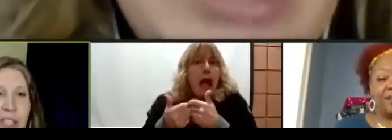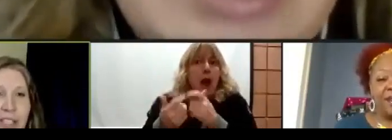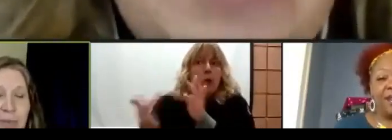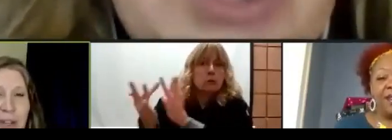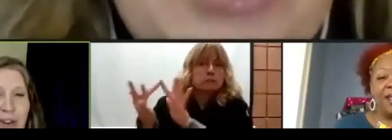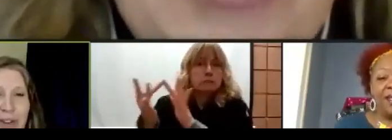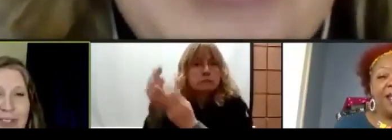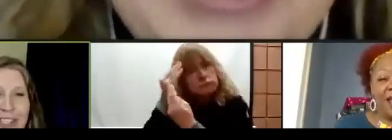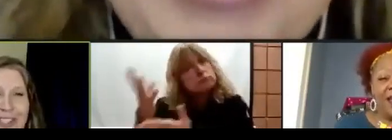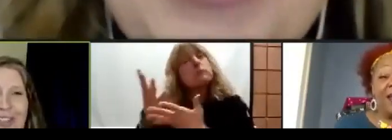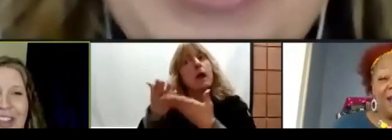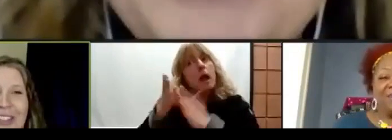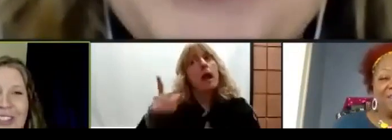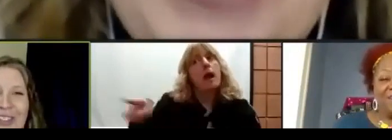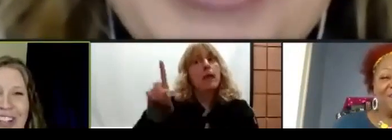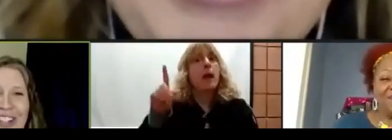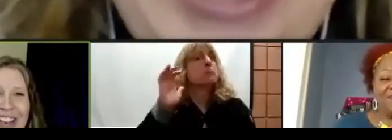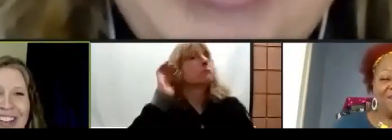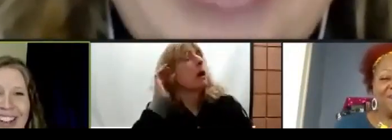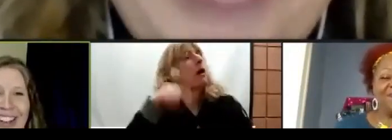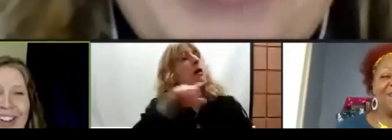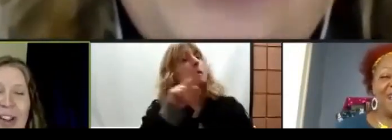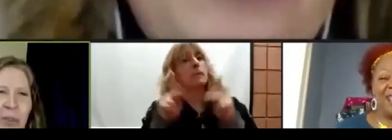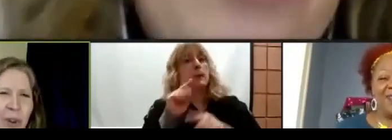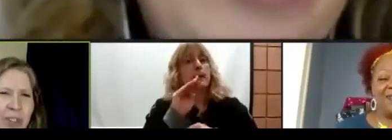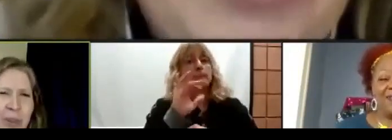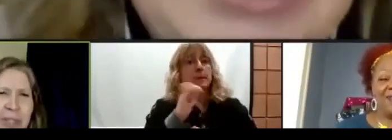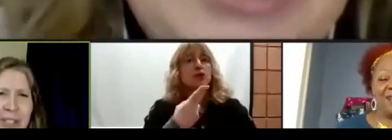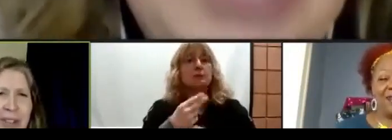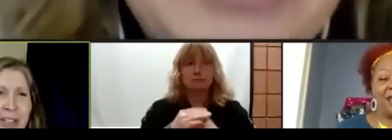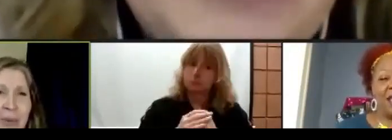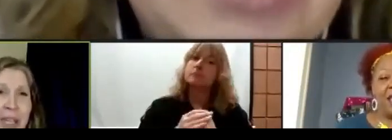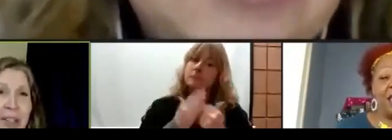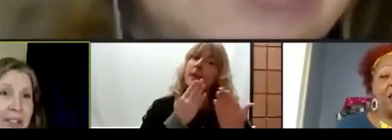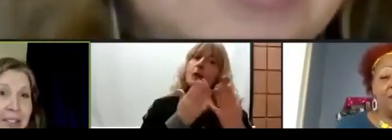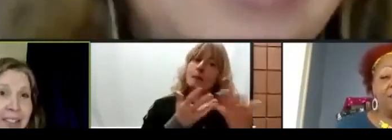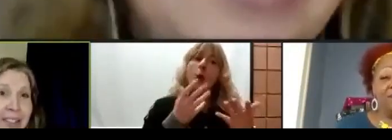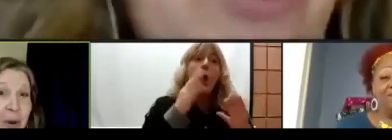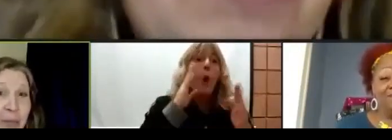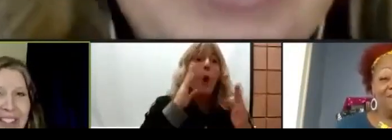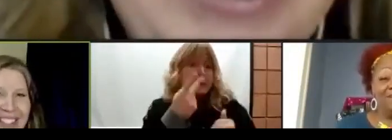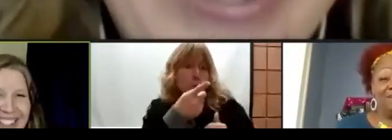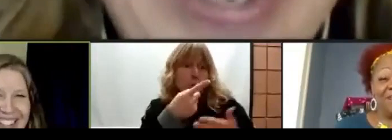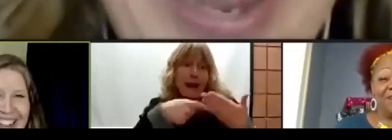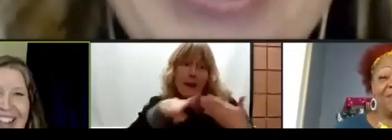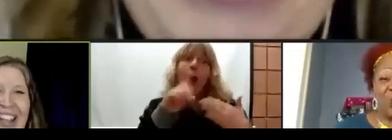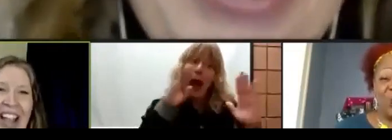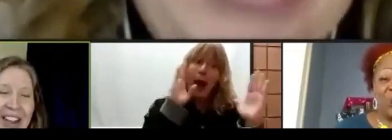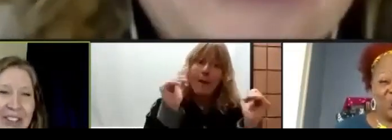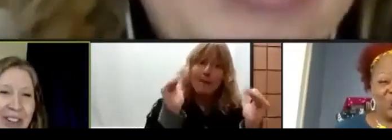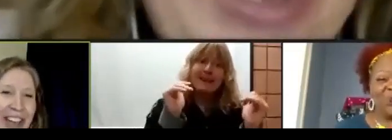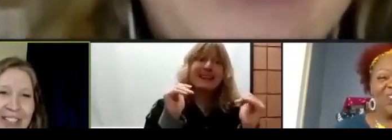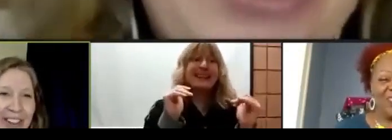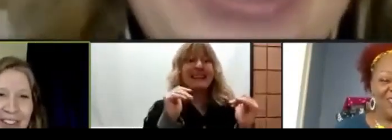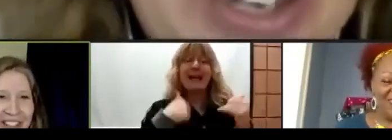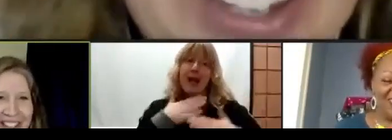vamos a hacer otras habla de formas donde como nos podemos comunicar y dejar que nuestros voces sean escuchados espero